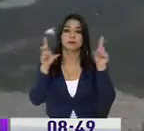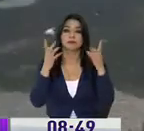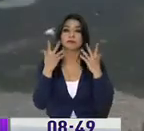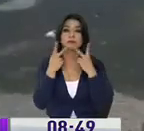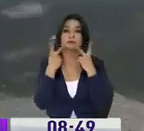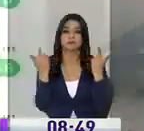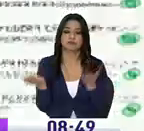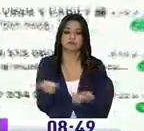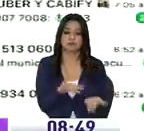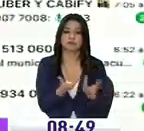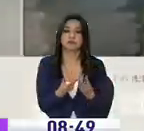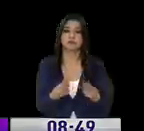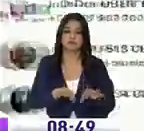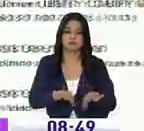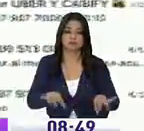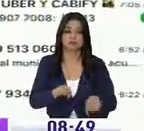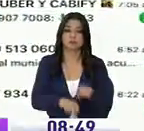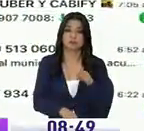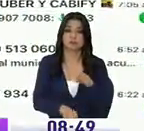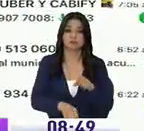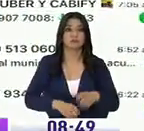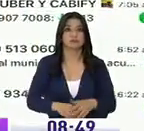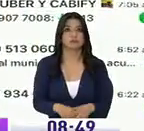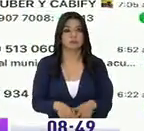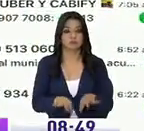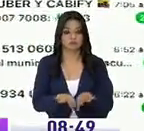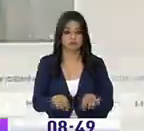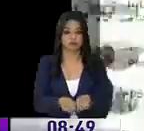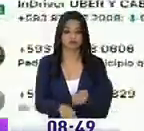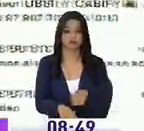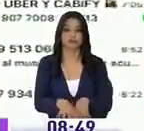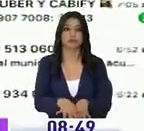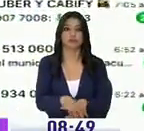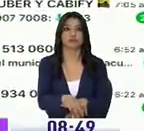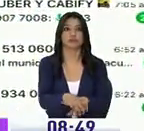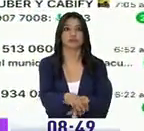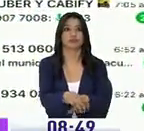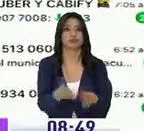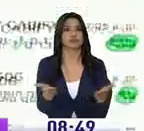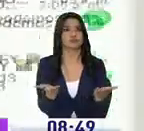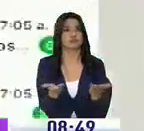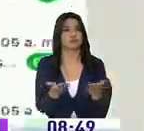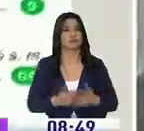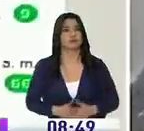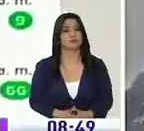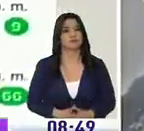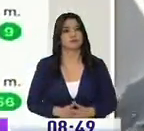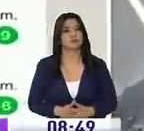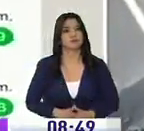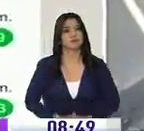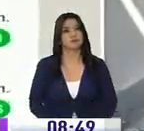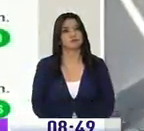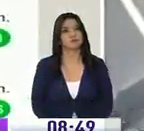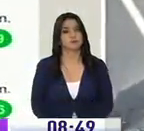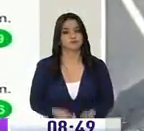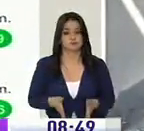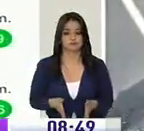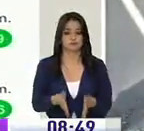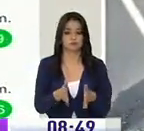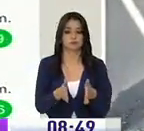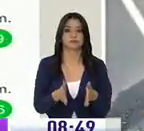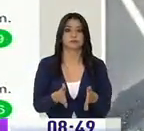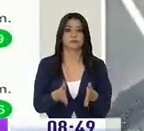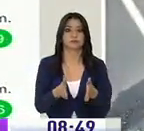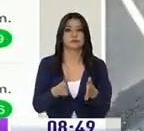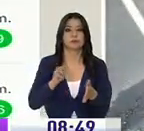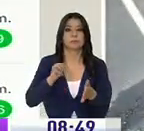solucionar. Rotura de agua, esto es tubería, pero no dice dónde. Ahí está, aquí está. Calles, agua,